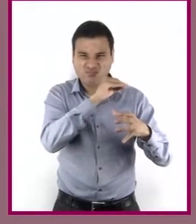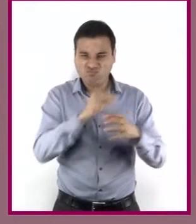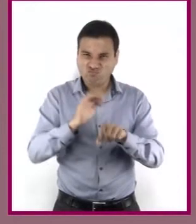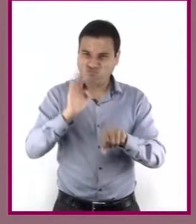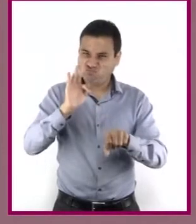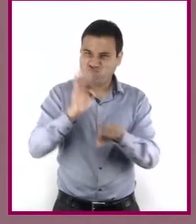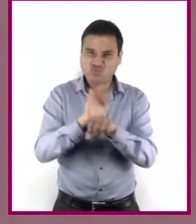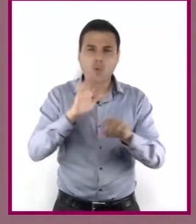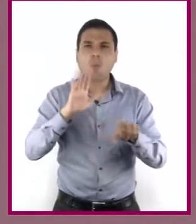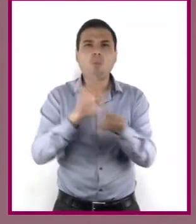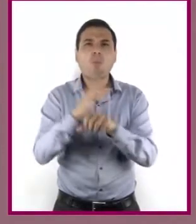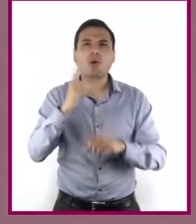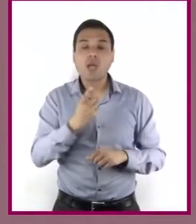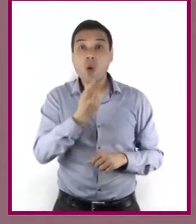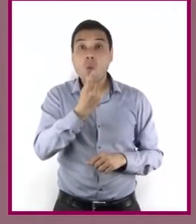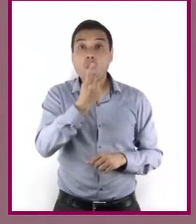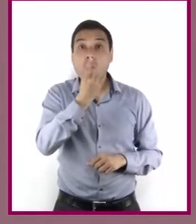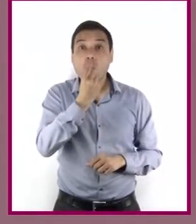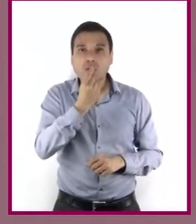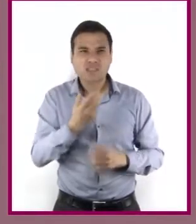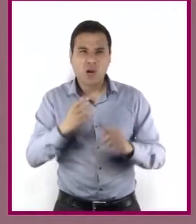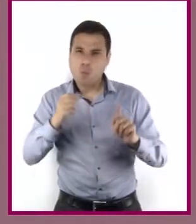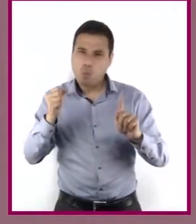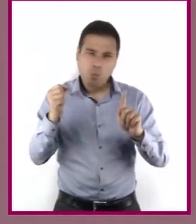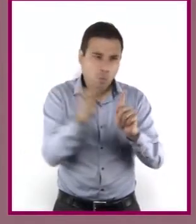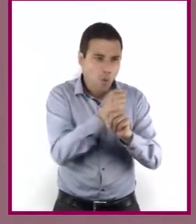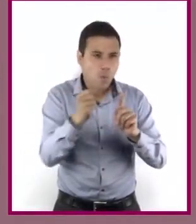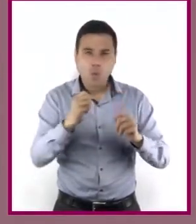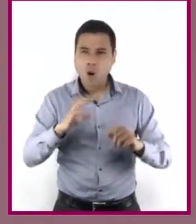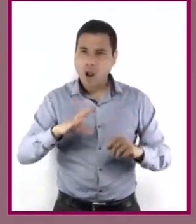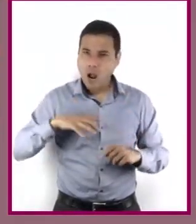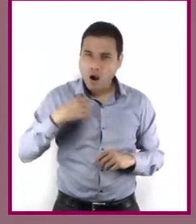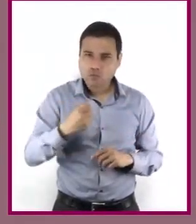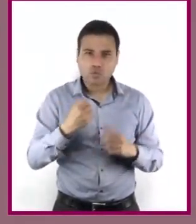la brutalidad policial y los conflictos raciales.